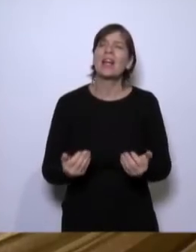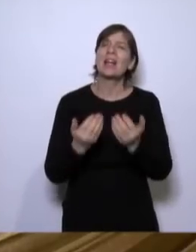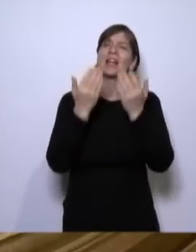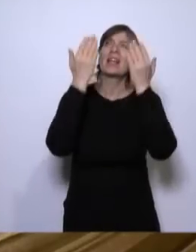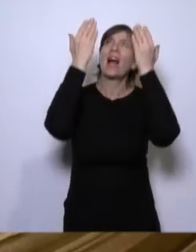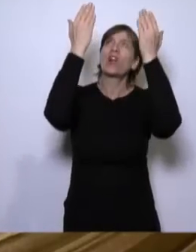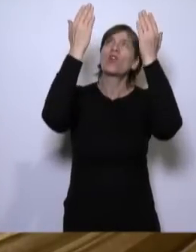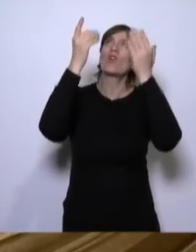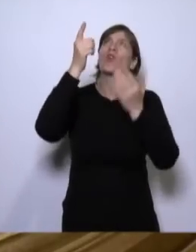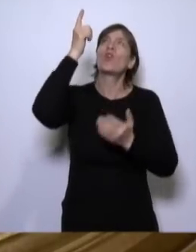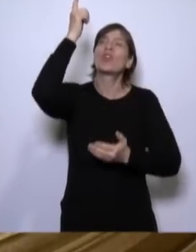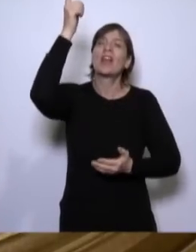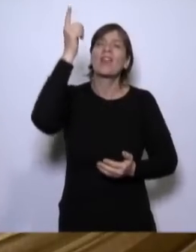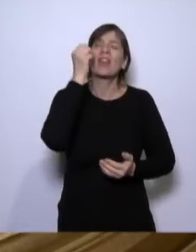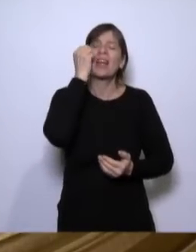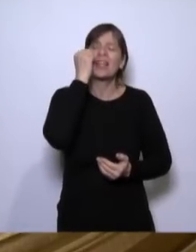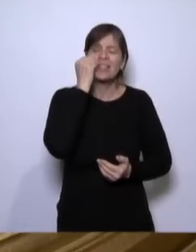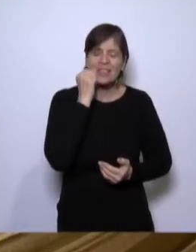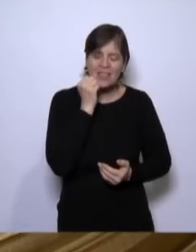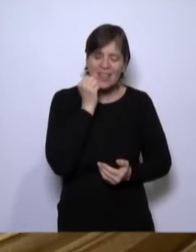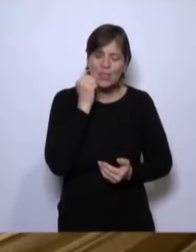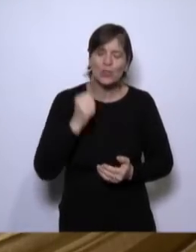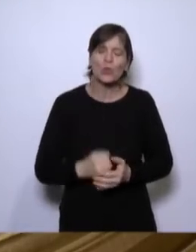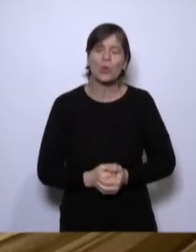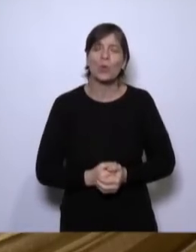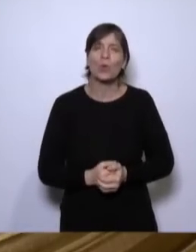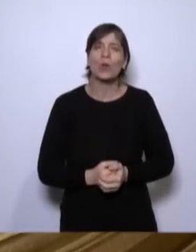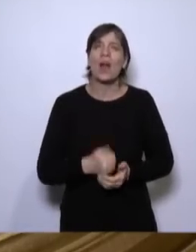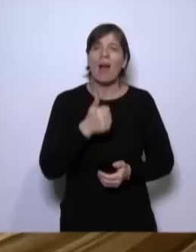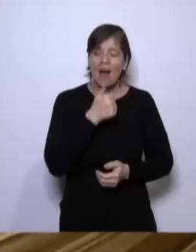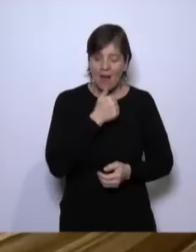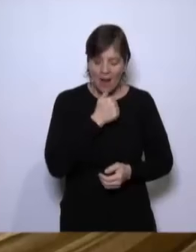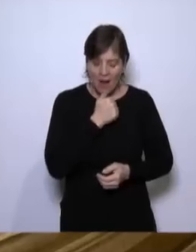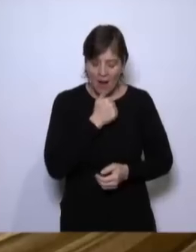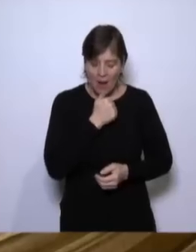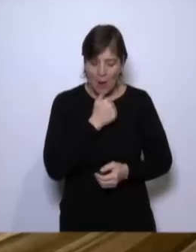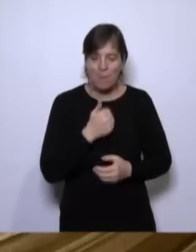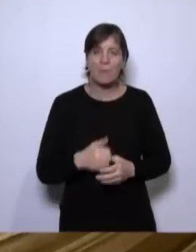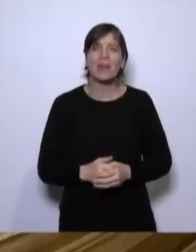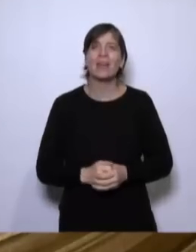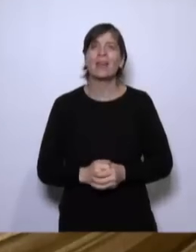Señor, en la gloria del Señor.